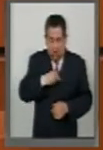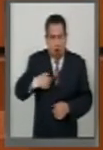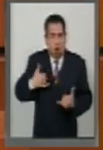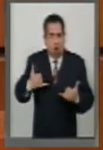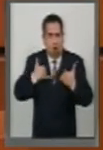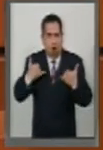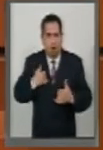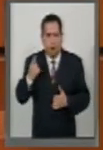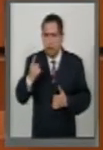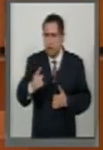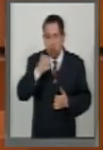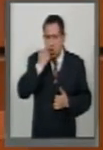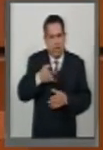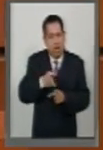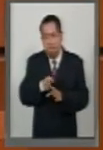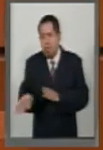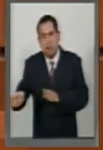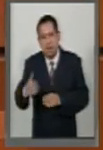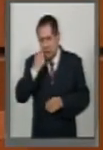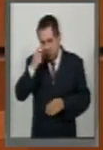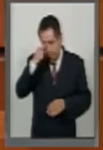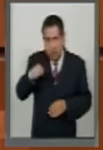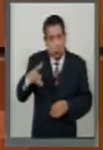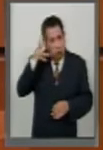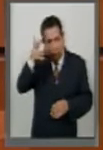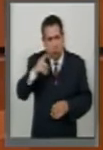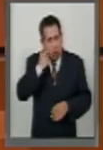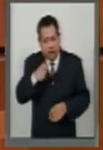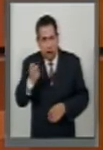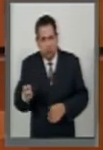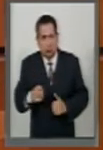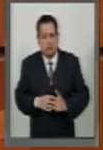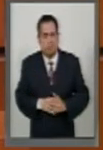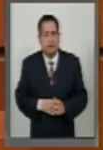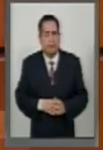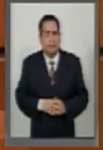joven y no quiero eso para su futuro.